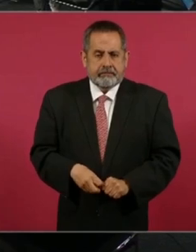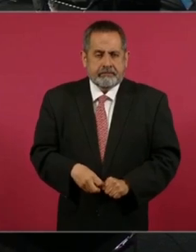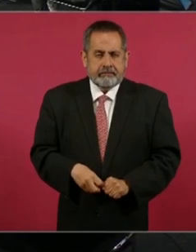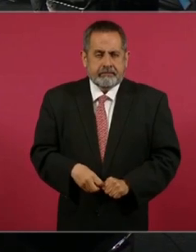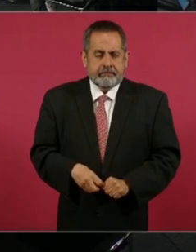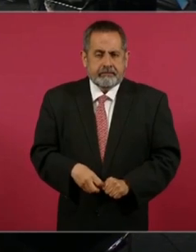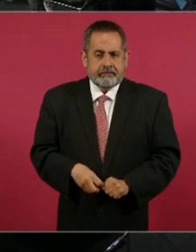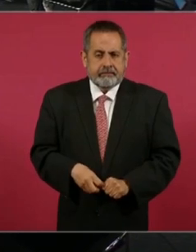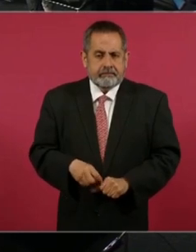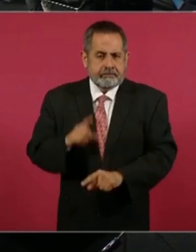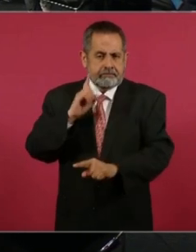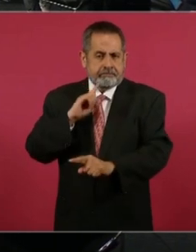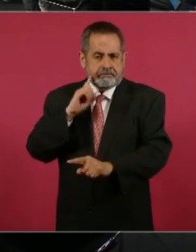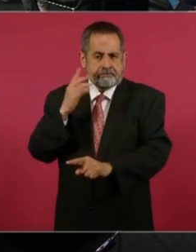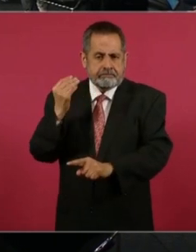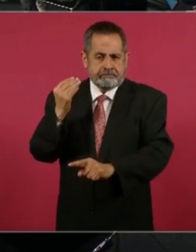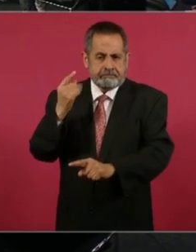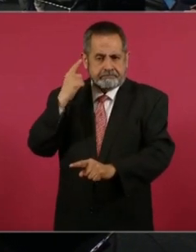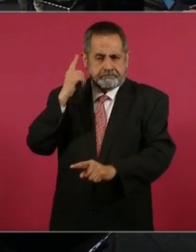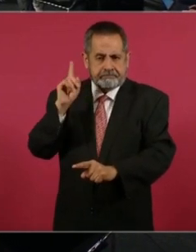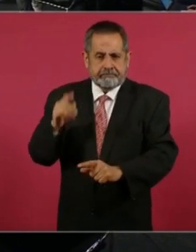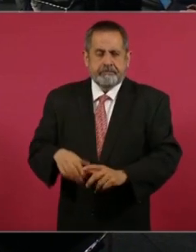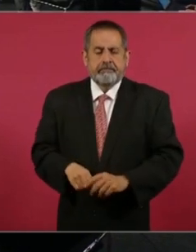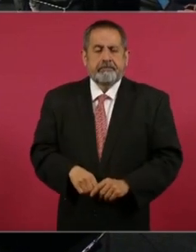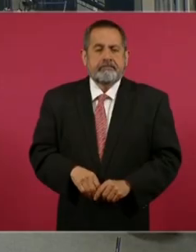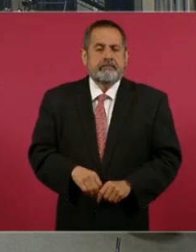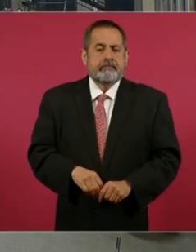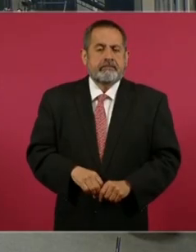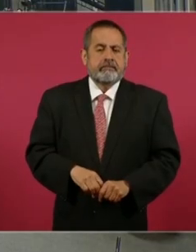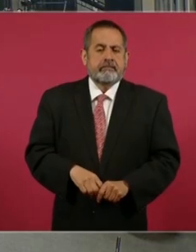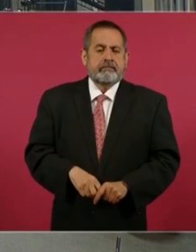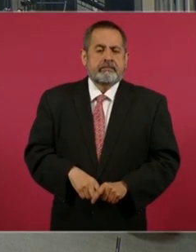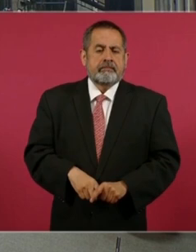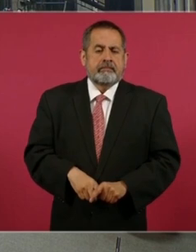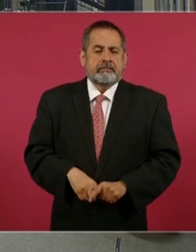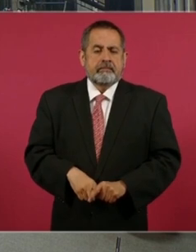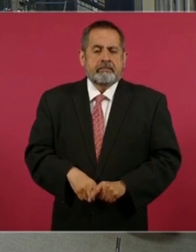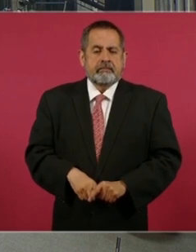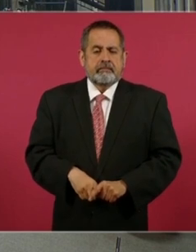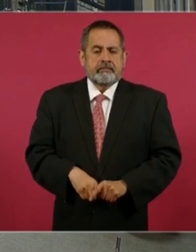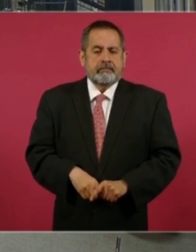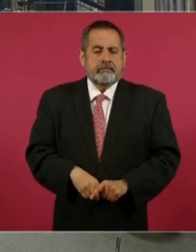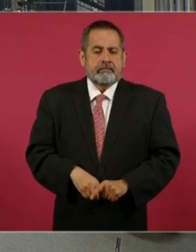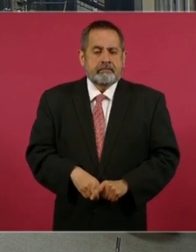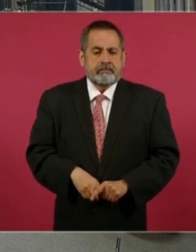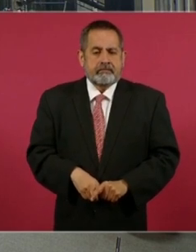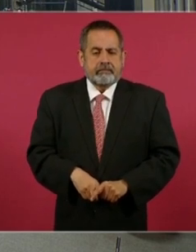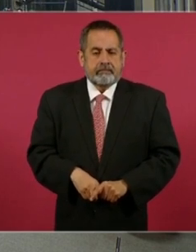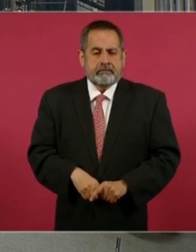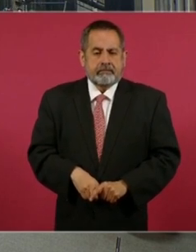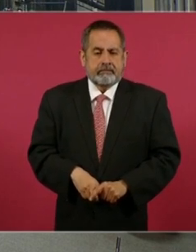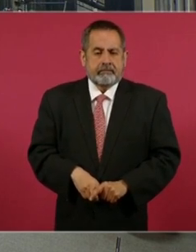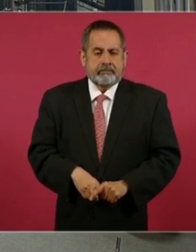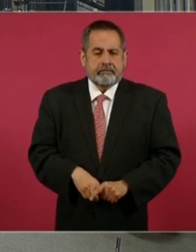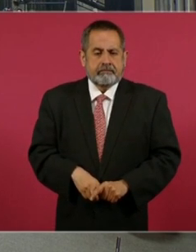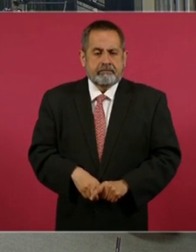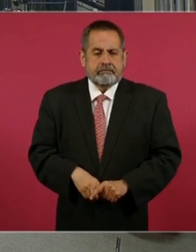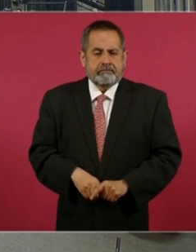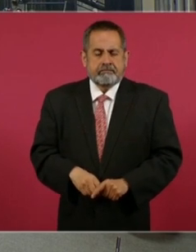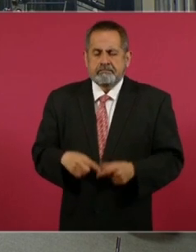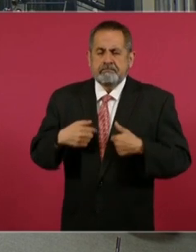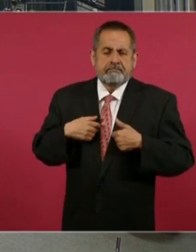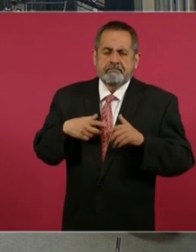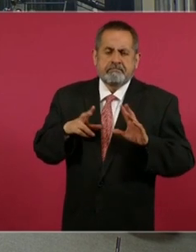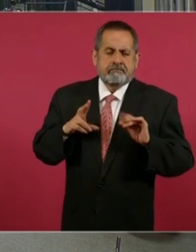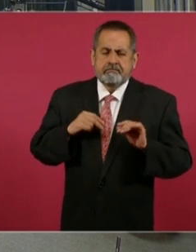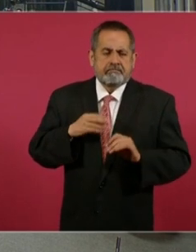Unidos. Por eso le comentaba sobre esta reunión que tuvo ayer con los cónsules y embajadores. Nosotros no